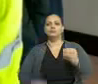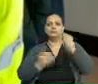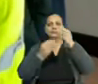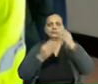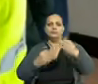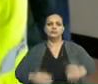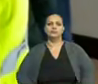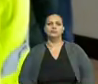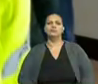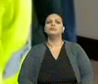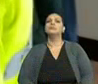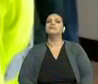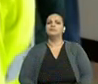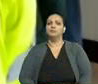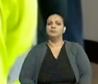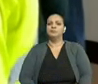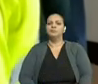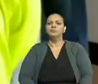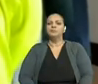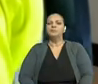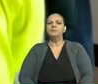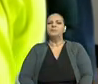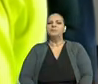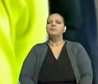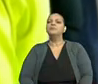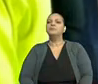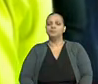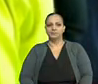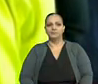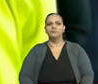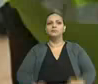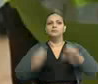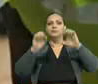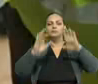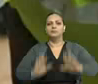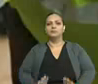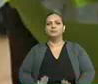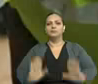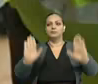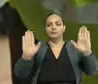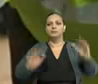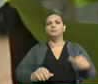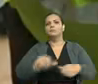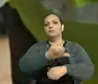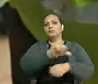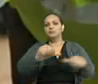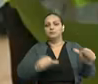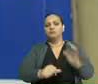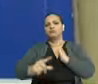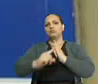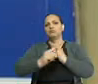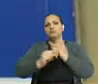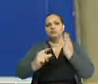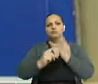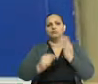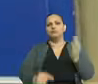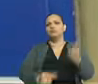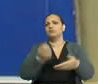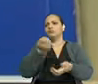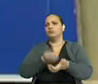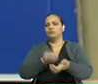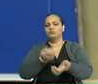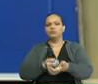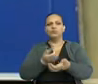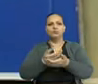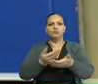en oficinas de la Procuraduría Síndica, también en la Secretaría General, en la Administrativa Financiera, de Compras Públicas y